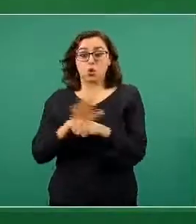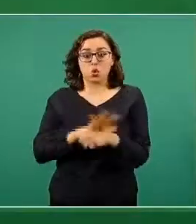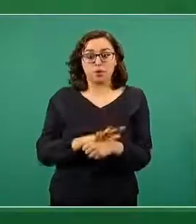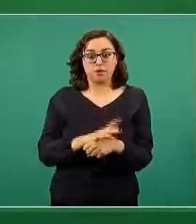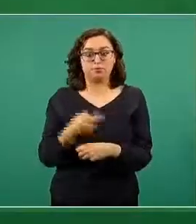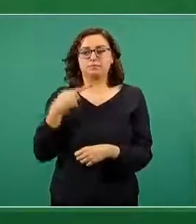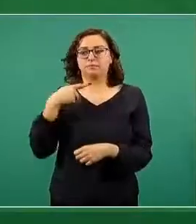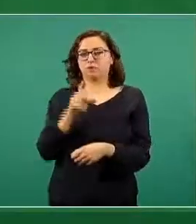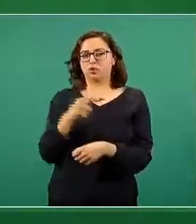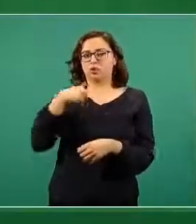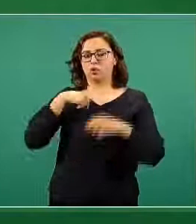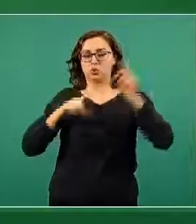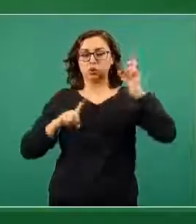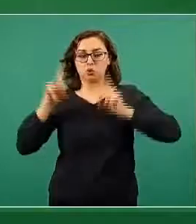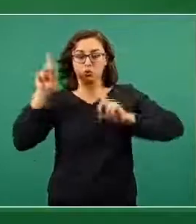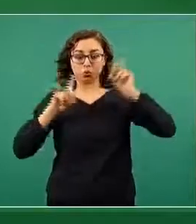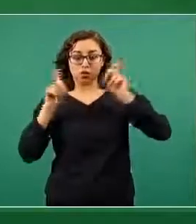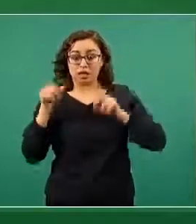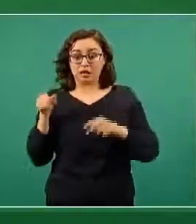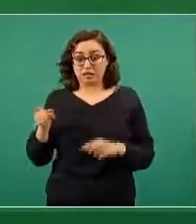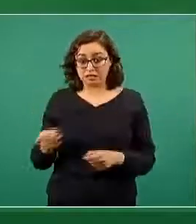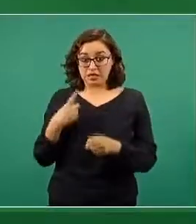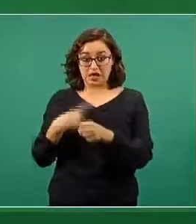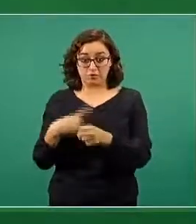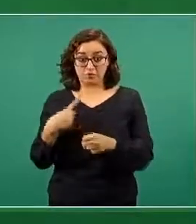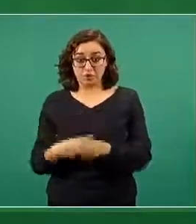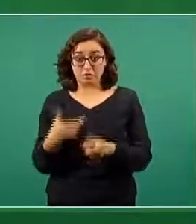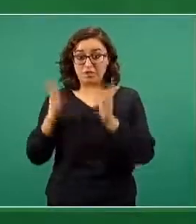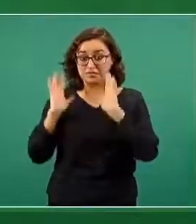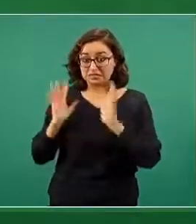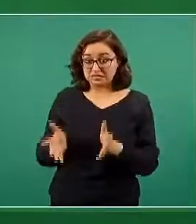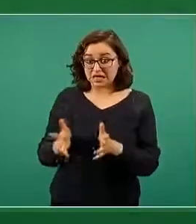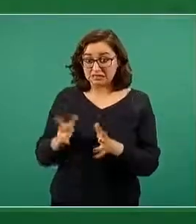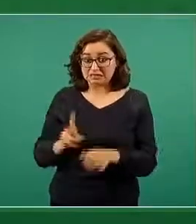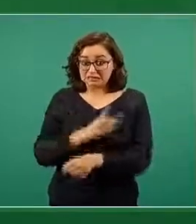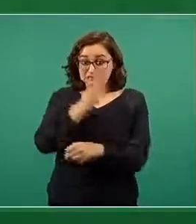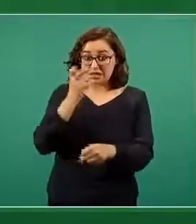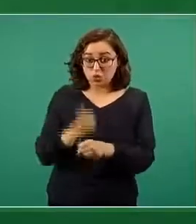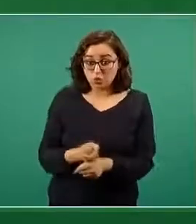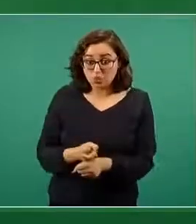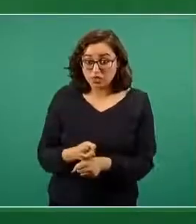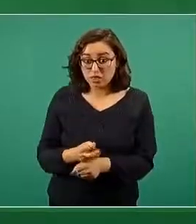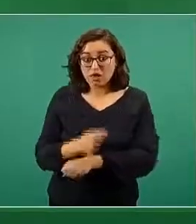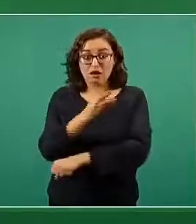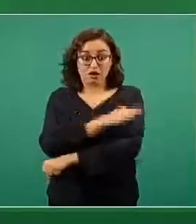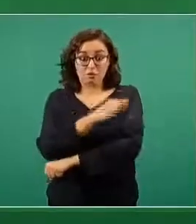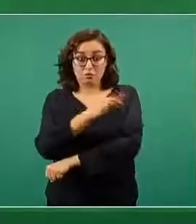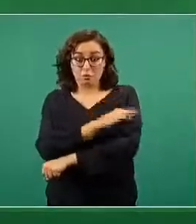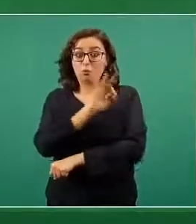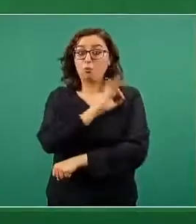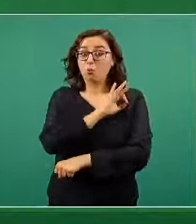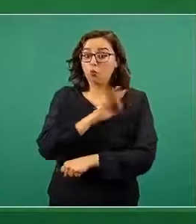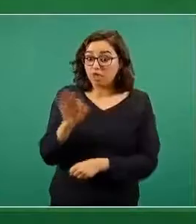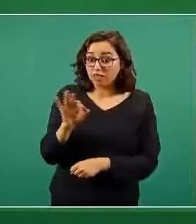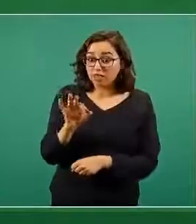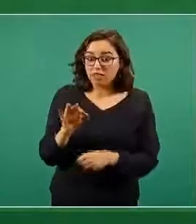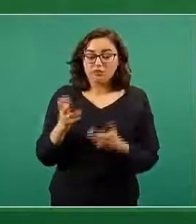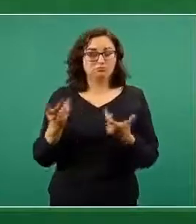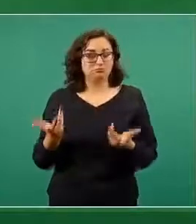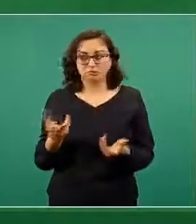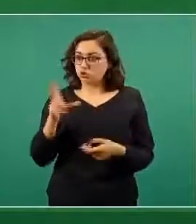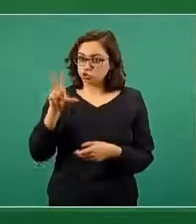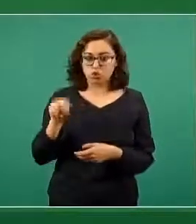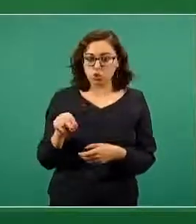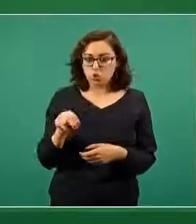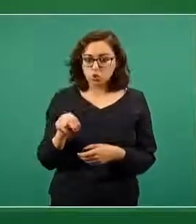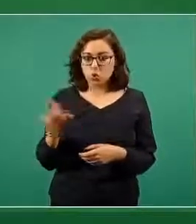pero lo que me interesa saber es que si ya tiene COVID se puede aplicar la segunda dosis, y si es no, en dónde